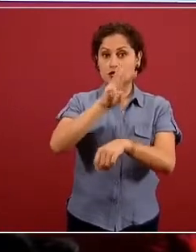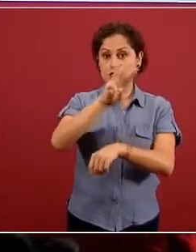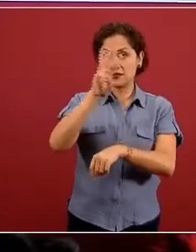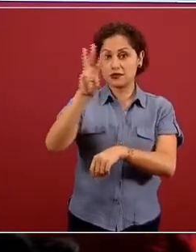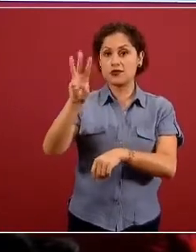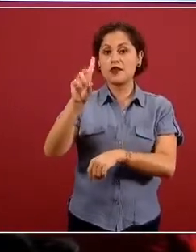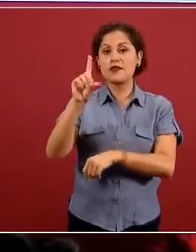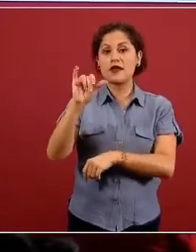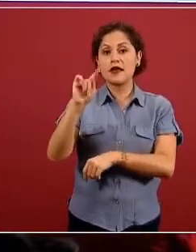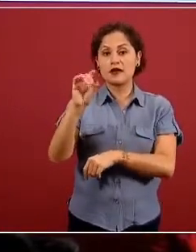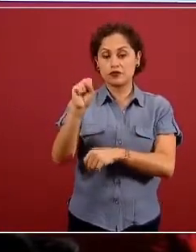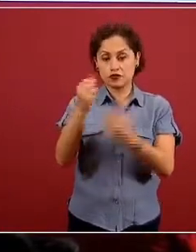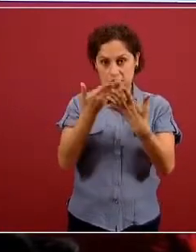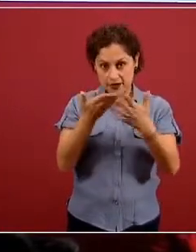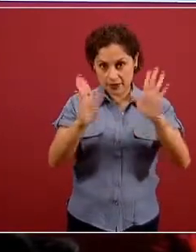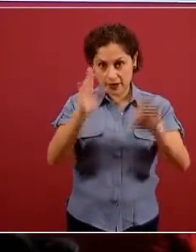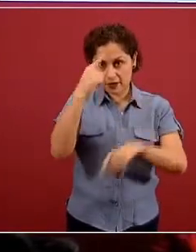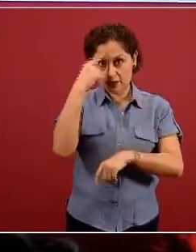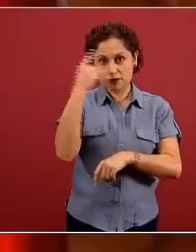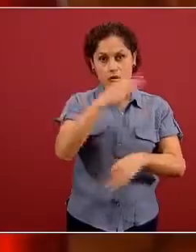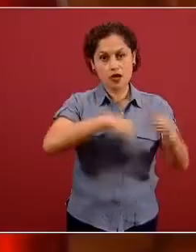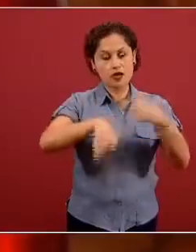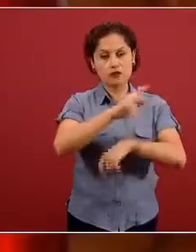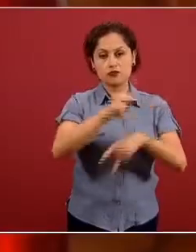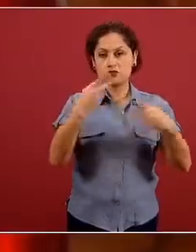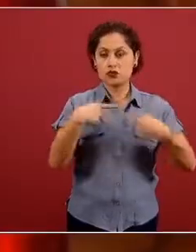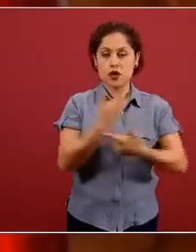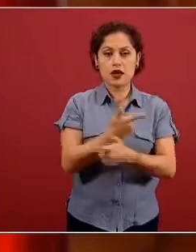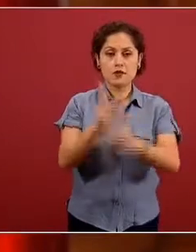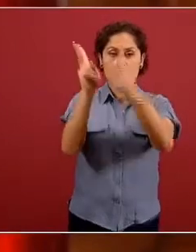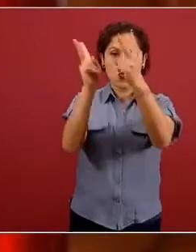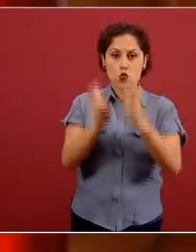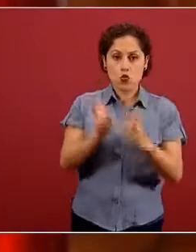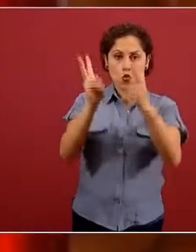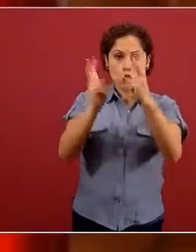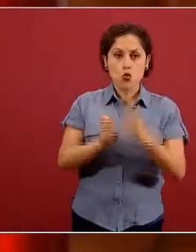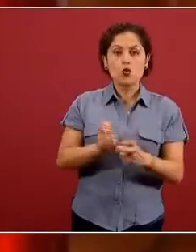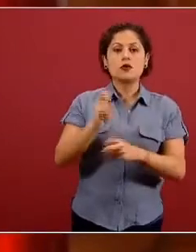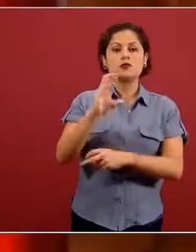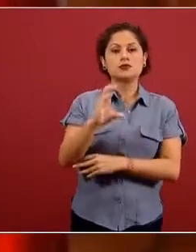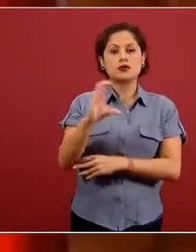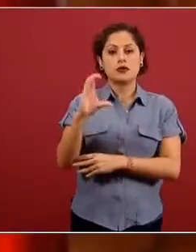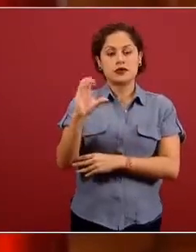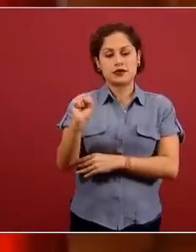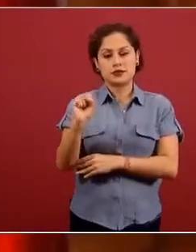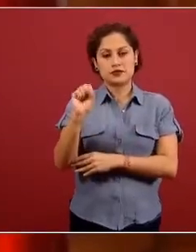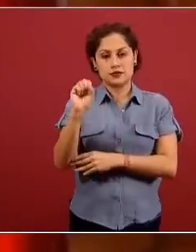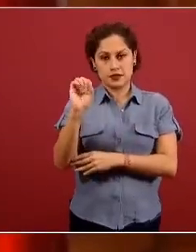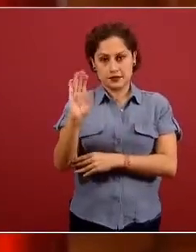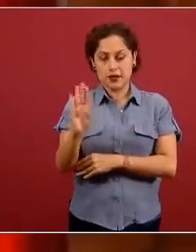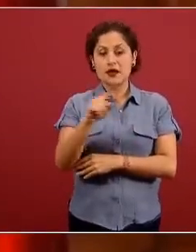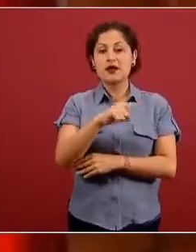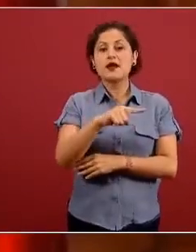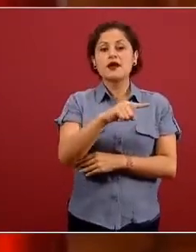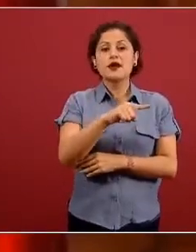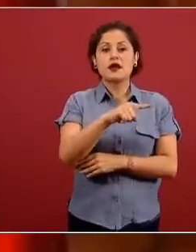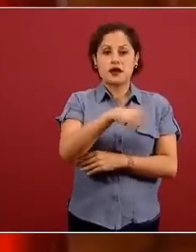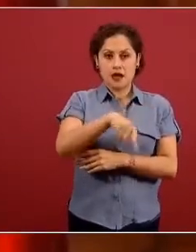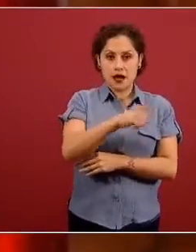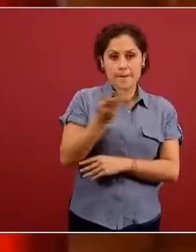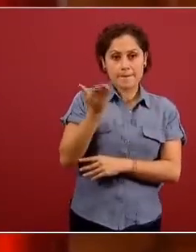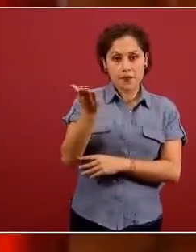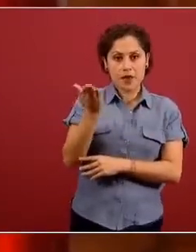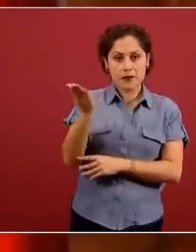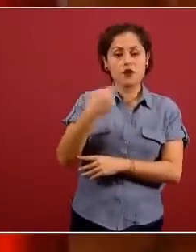abiertos con descarga pública de los datos en formato CSV, que es el que han estado